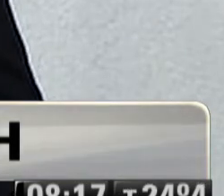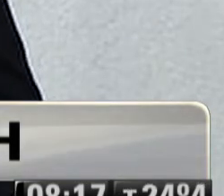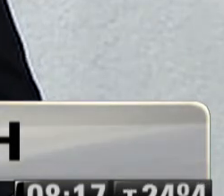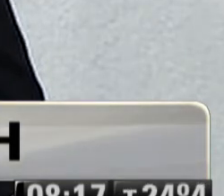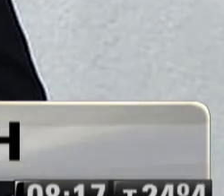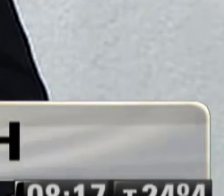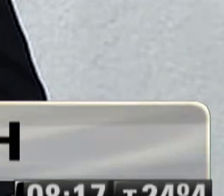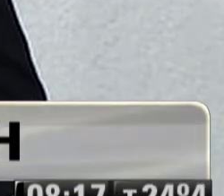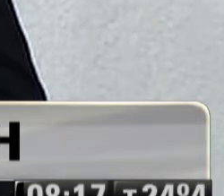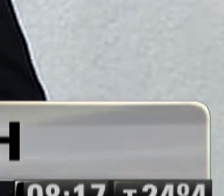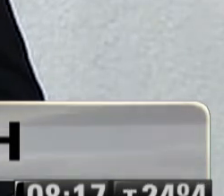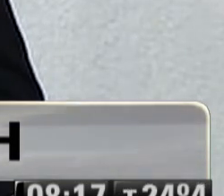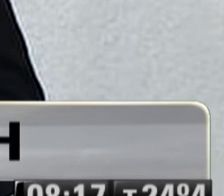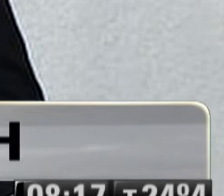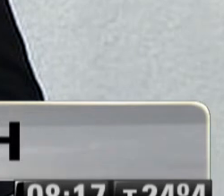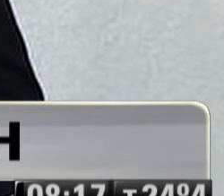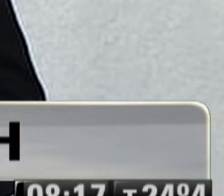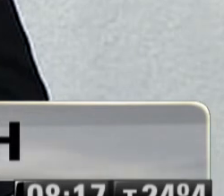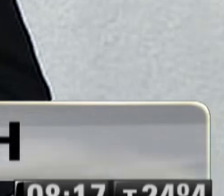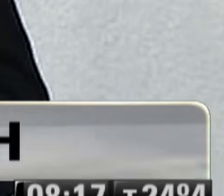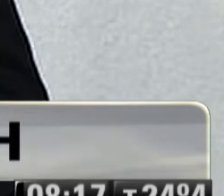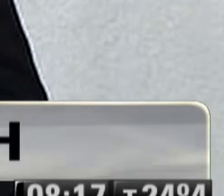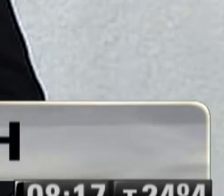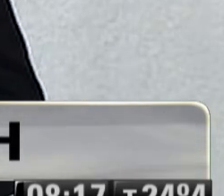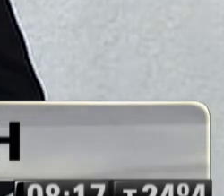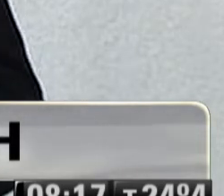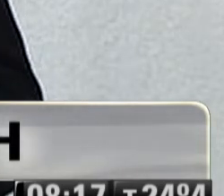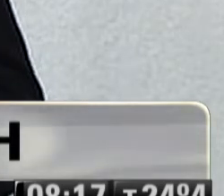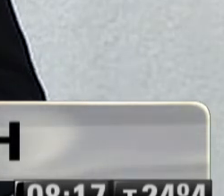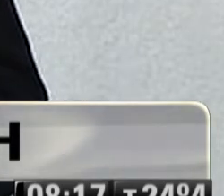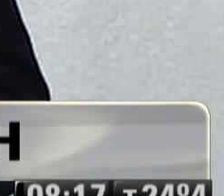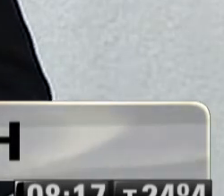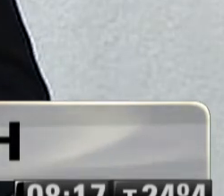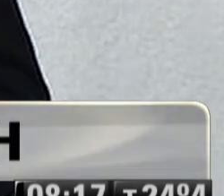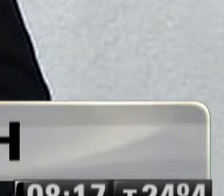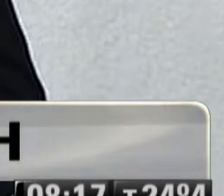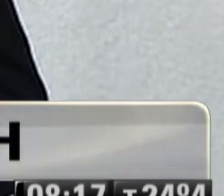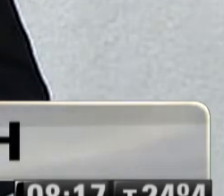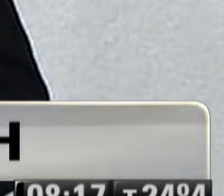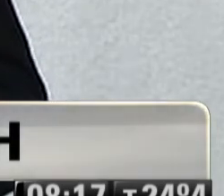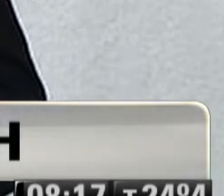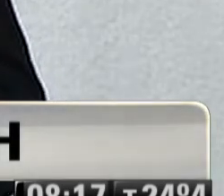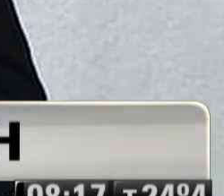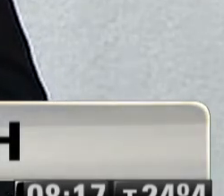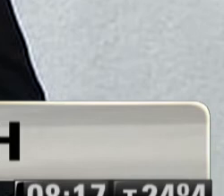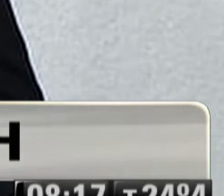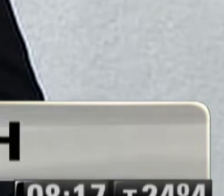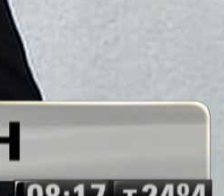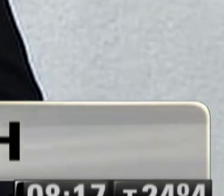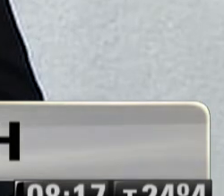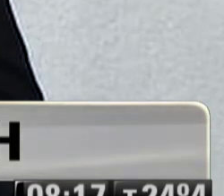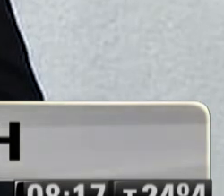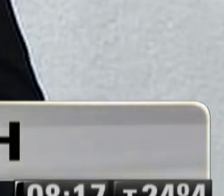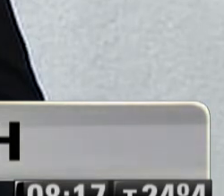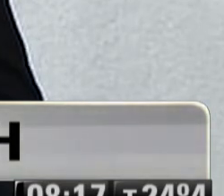de la participación de en este caso una fiscal y a su vez también de una jueza nadie puede decir